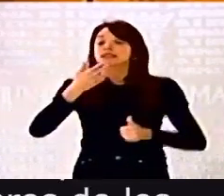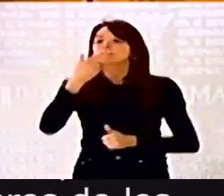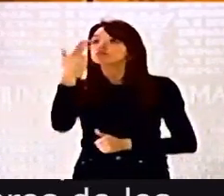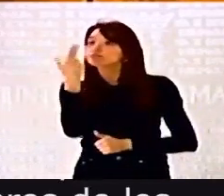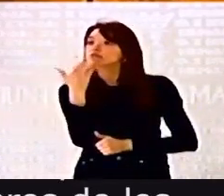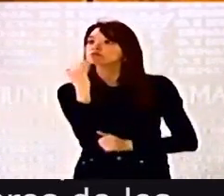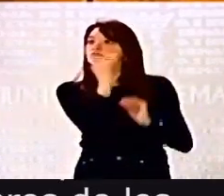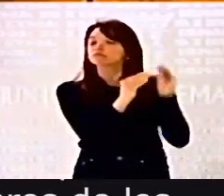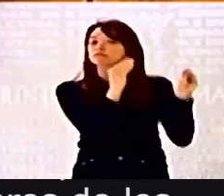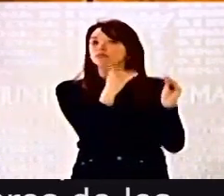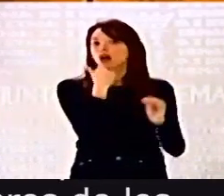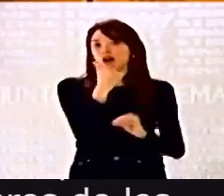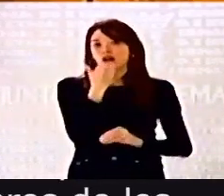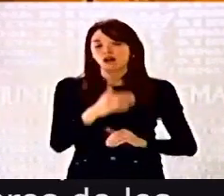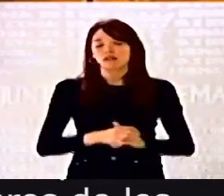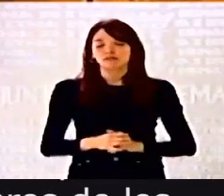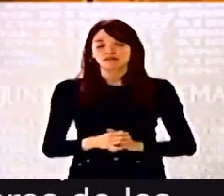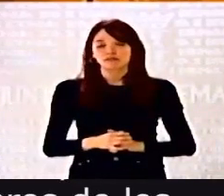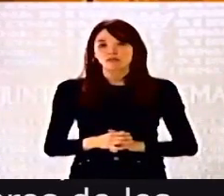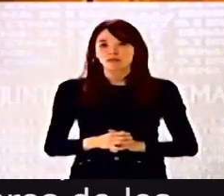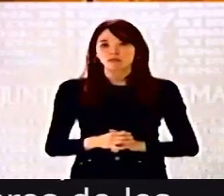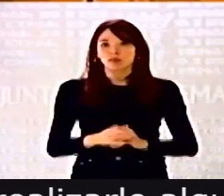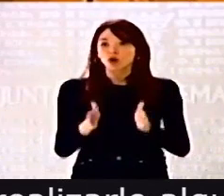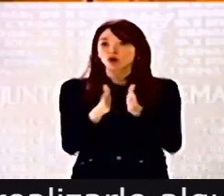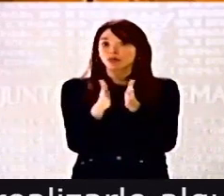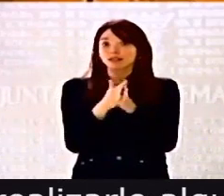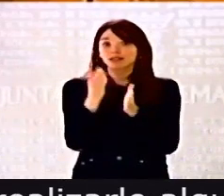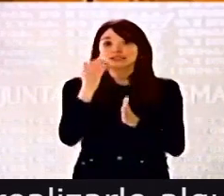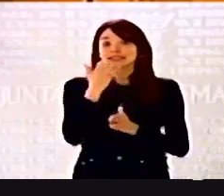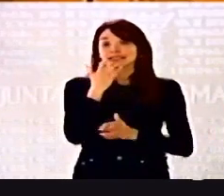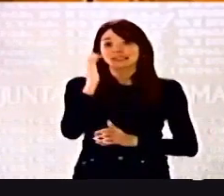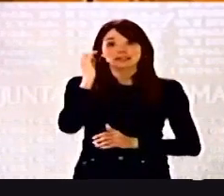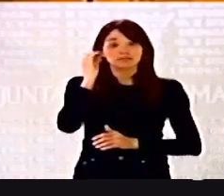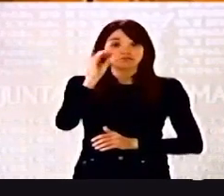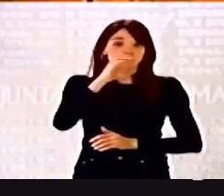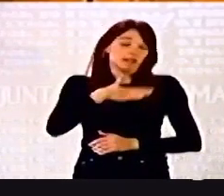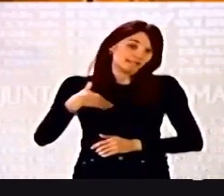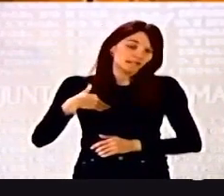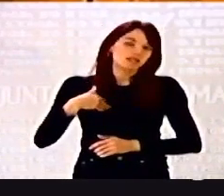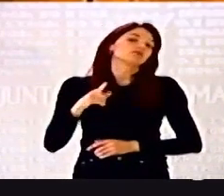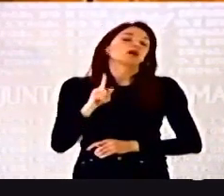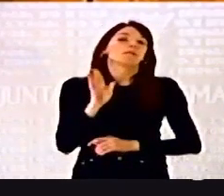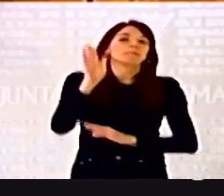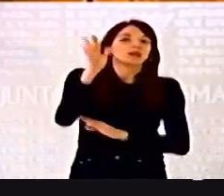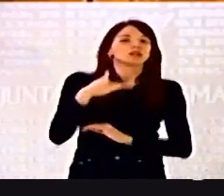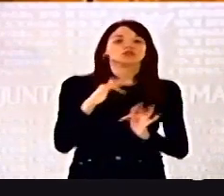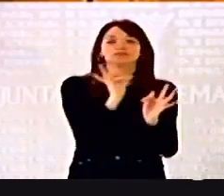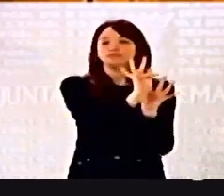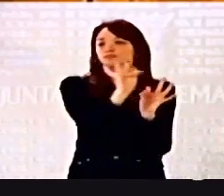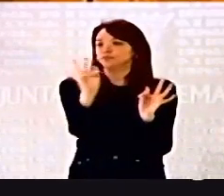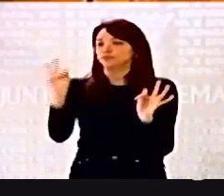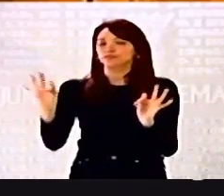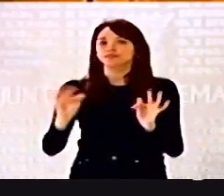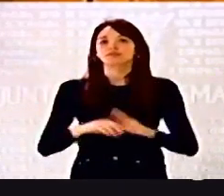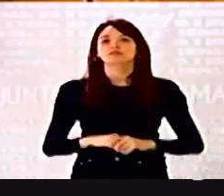en realizarle alguna cuestión. Compañeros, si os parece, me levantáis la mano y os cedo la palabra, ¿vale?